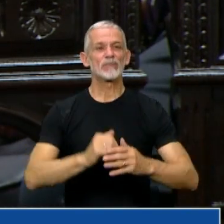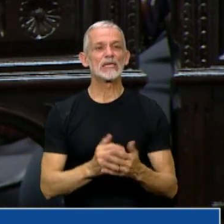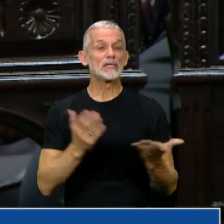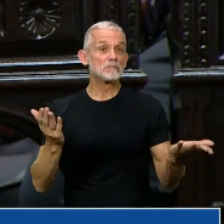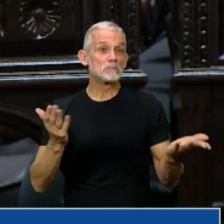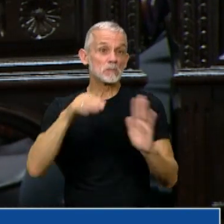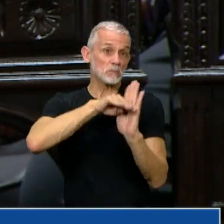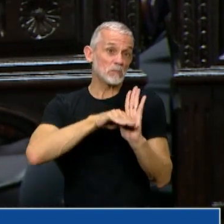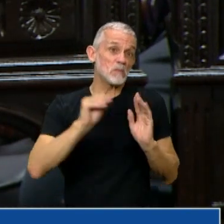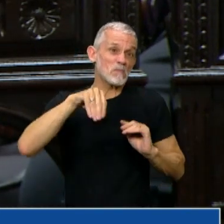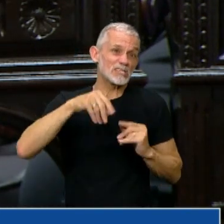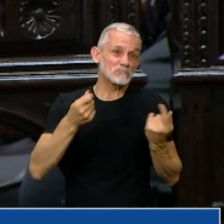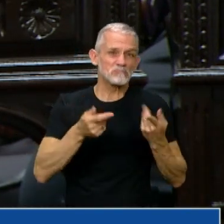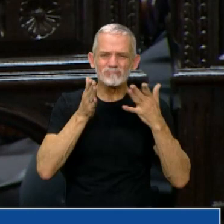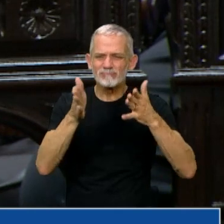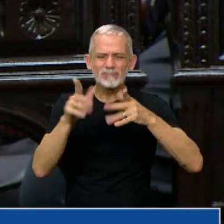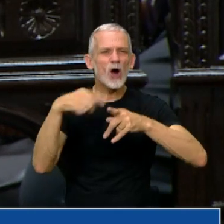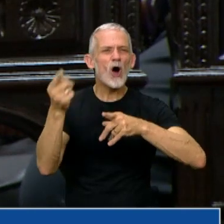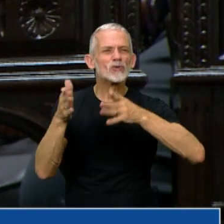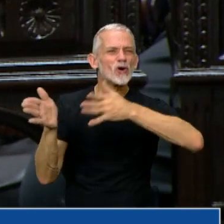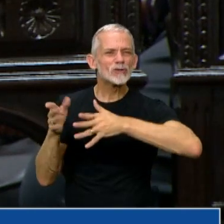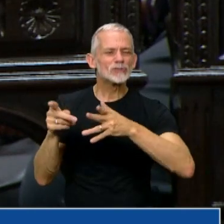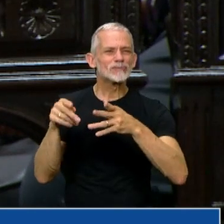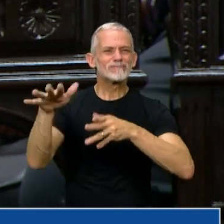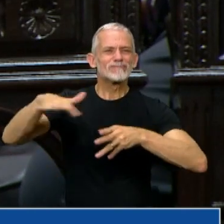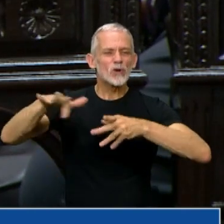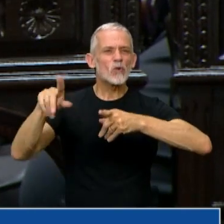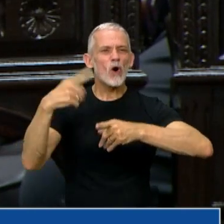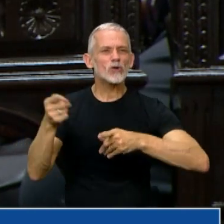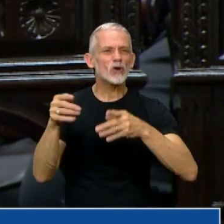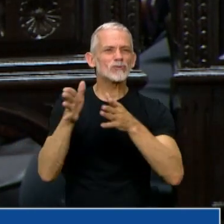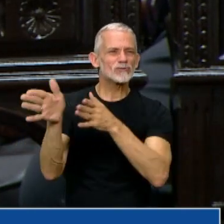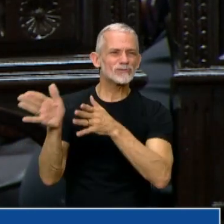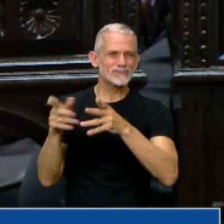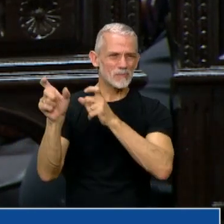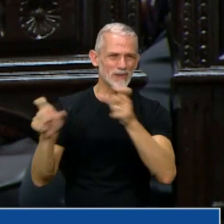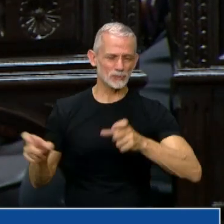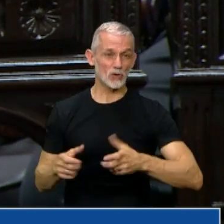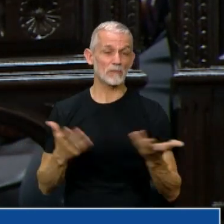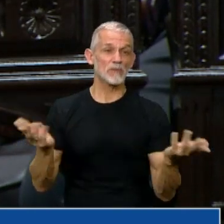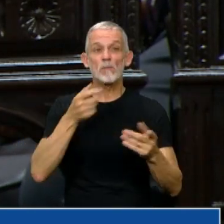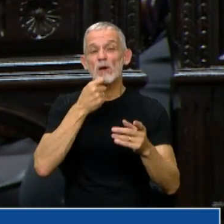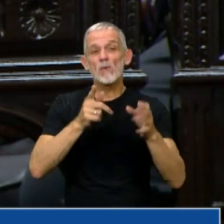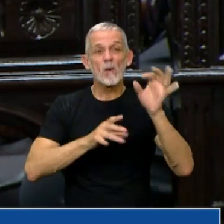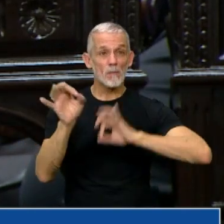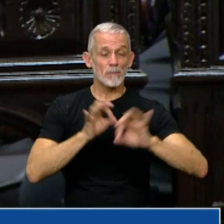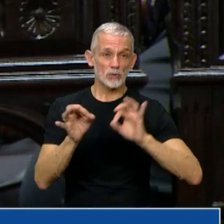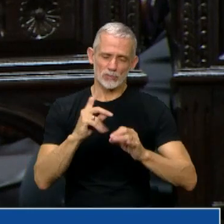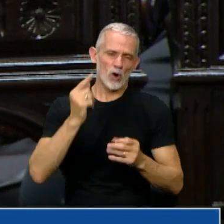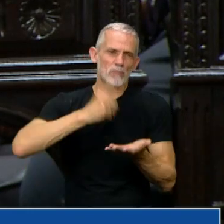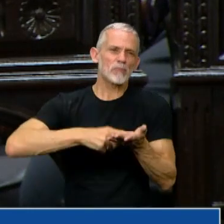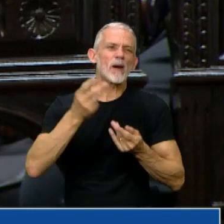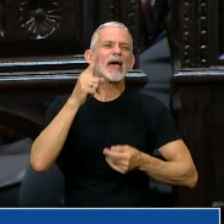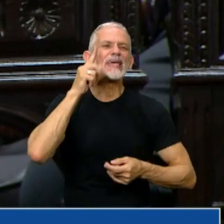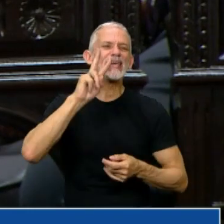se adoptaron otras medidas destinadas a aliviar la situación de otros segmentos. El proyecto, o no, la medida de